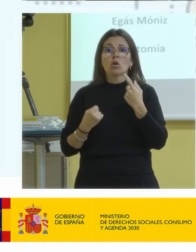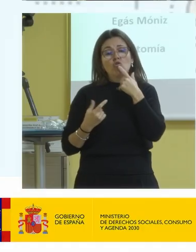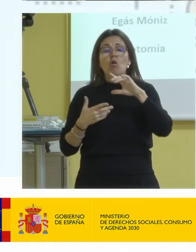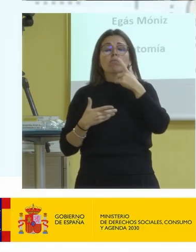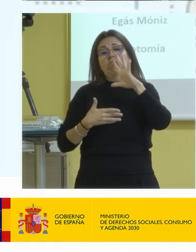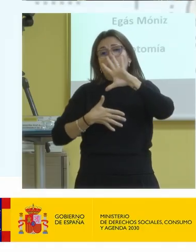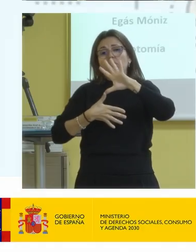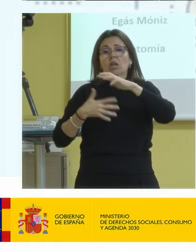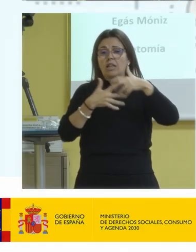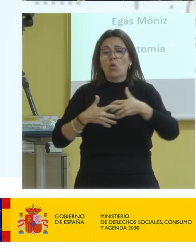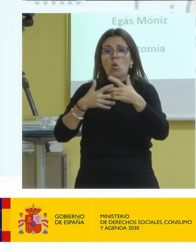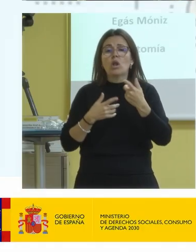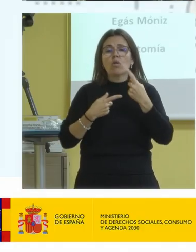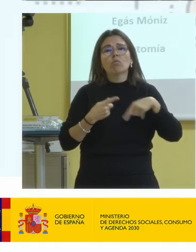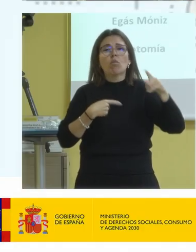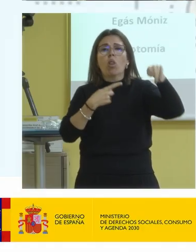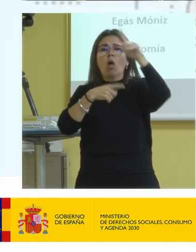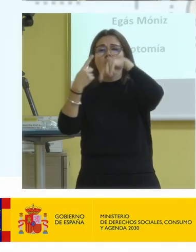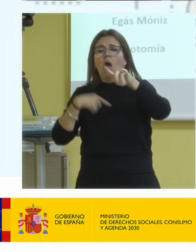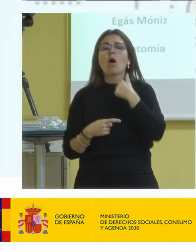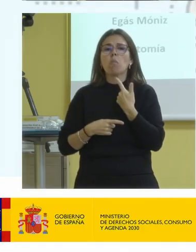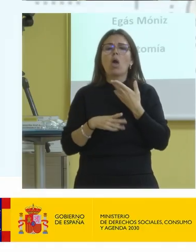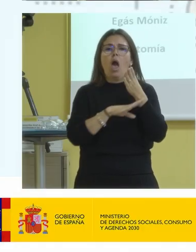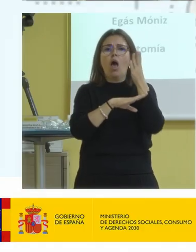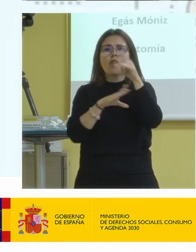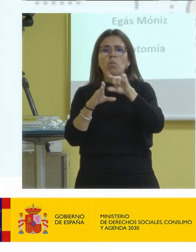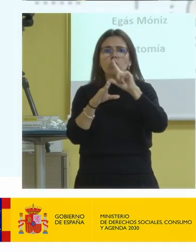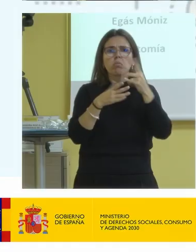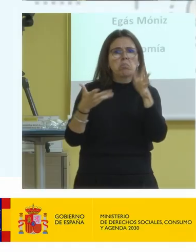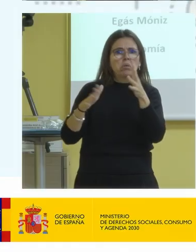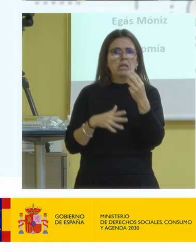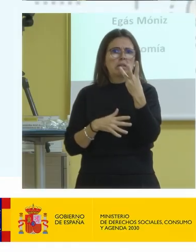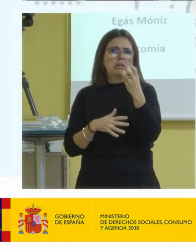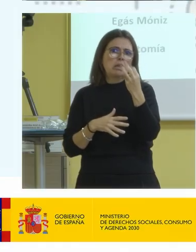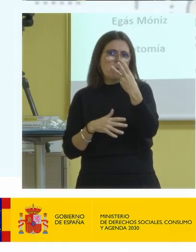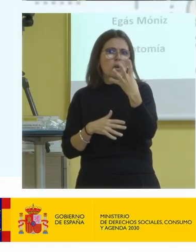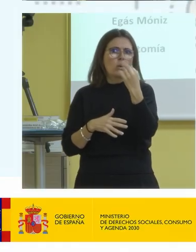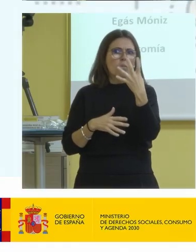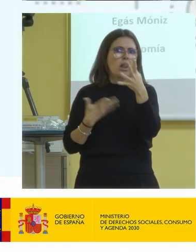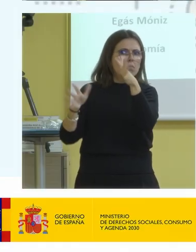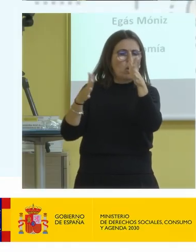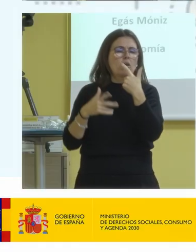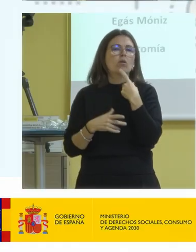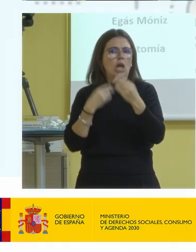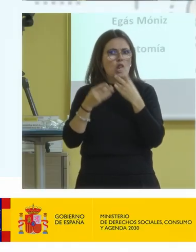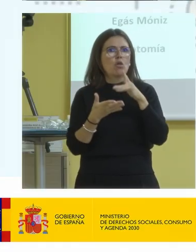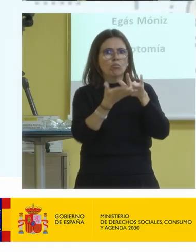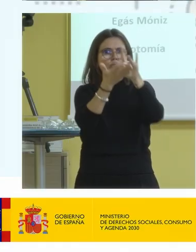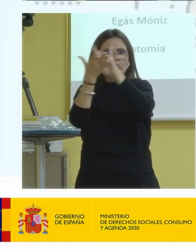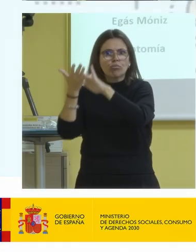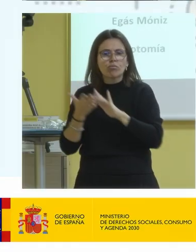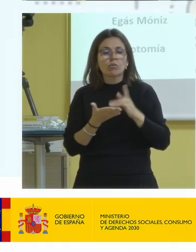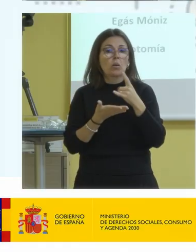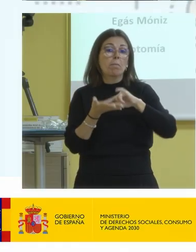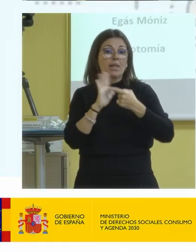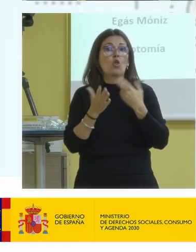Estados Unidos con un picayelos haciendo lobotomías. Estimo que fueron 3.000, 4.000 lobotomías las que llegó a hacer, ¿vale? Obviamente,